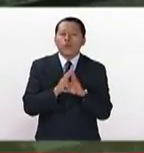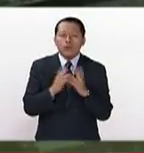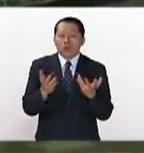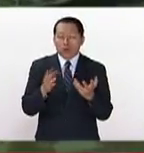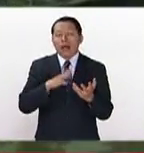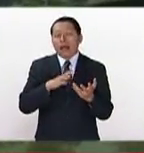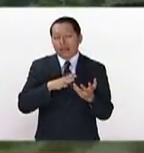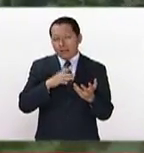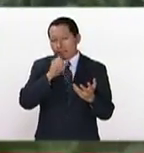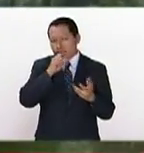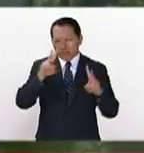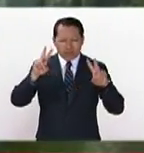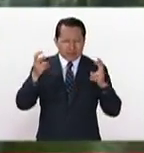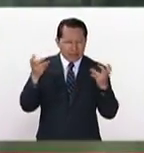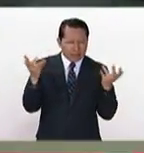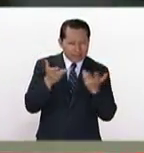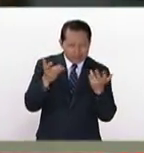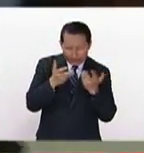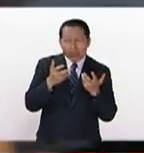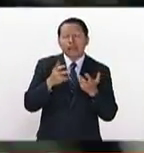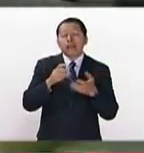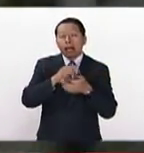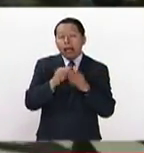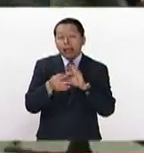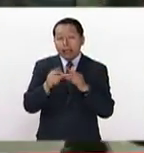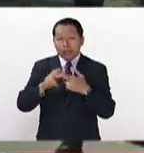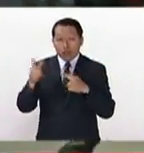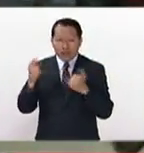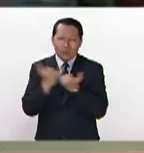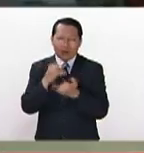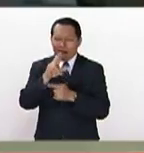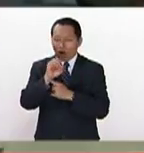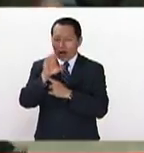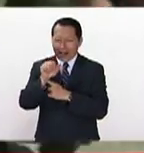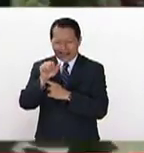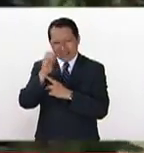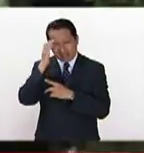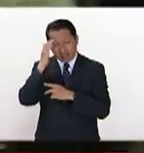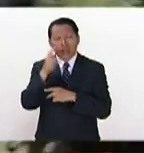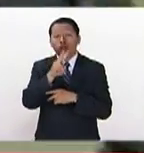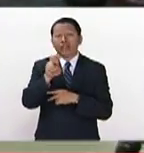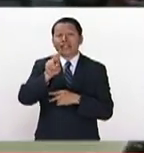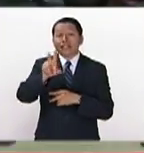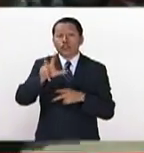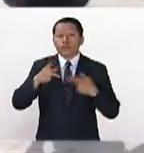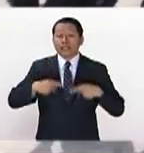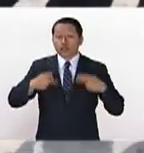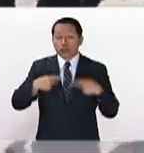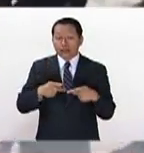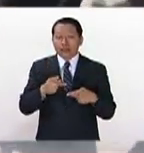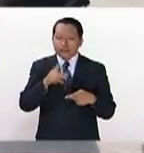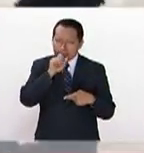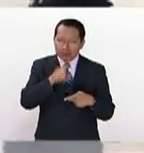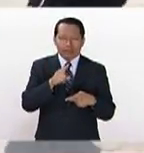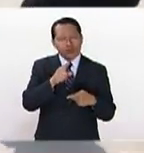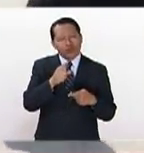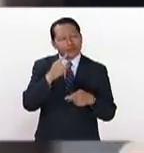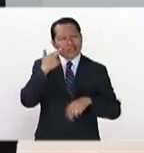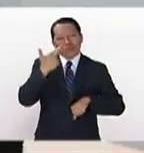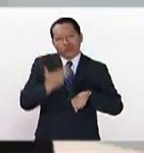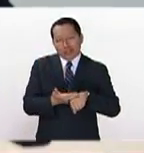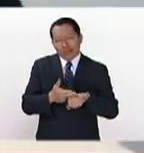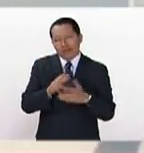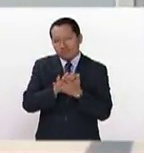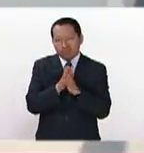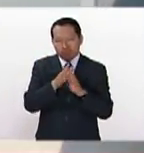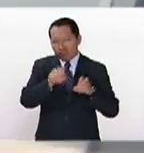al operativo Rompiendo Cadenas, también conocido como Roca. También fueron detenidas 238 personas vinculadas a este delito.